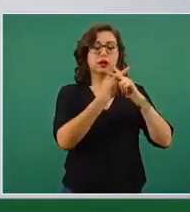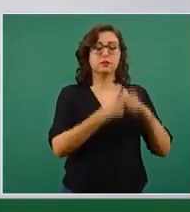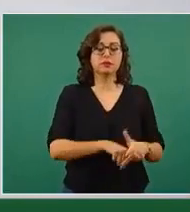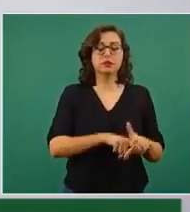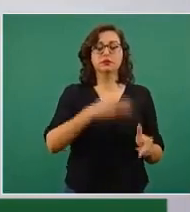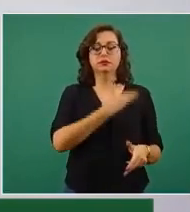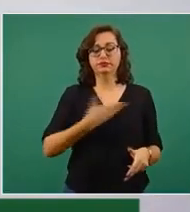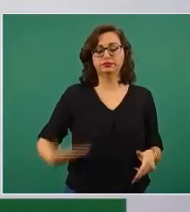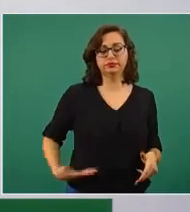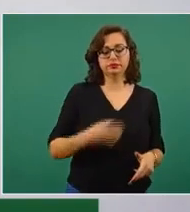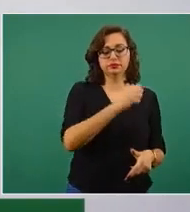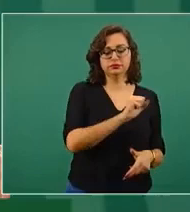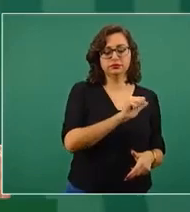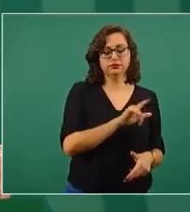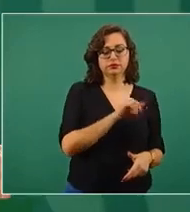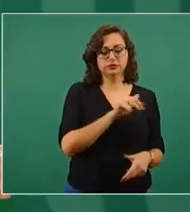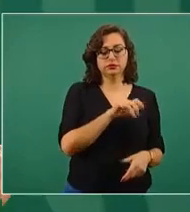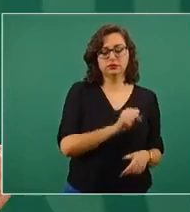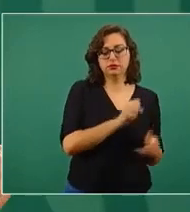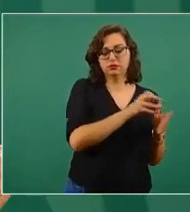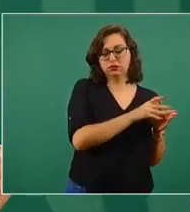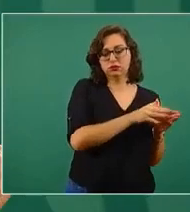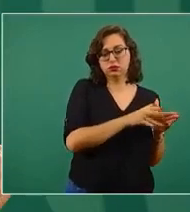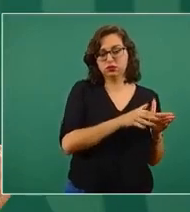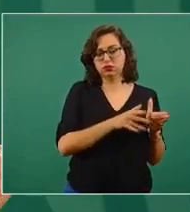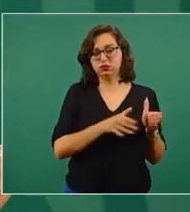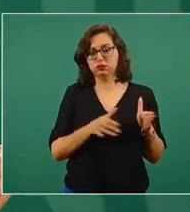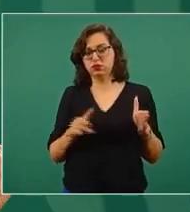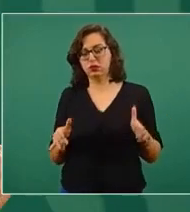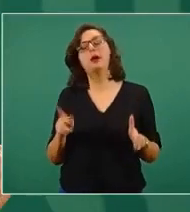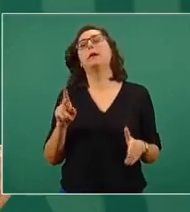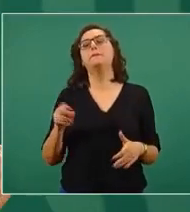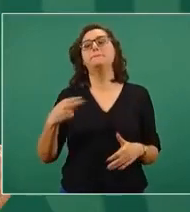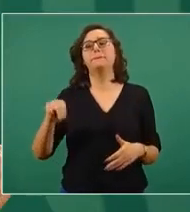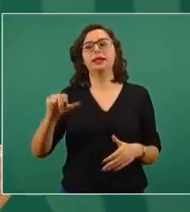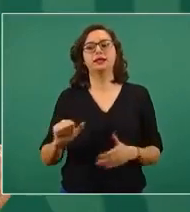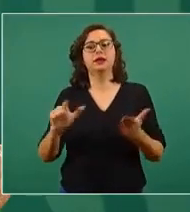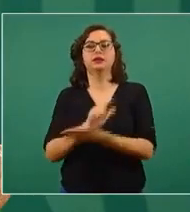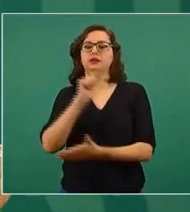y luego que se consumó con la llamada reforma energética.